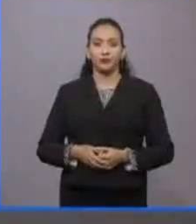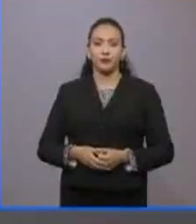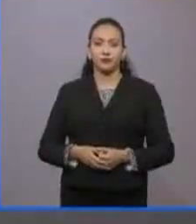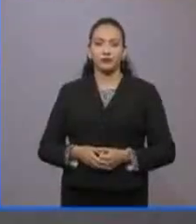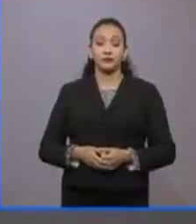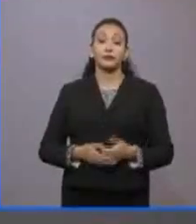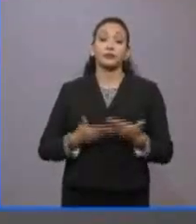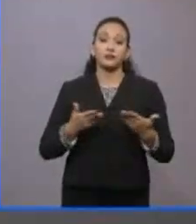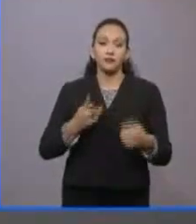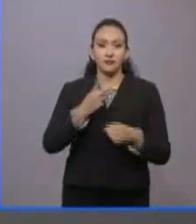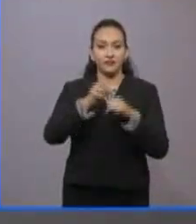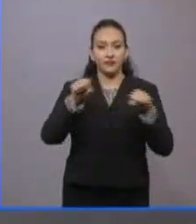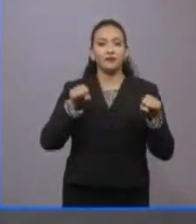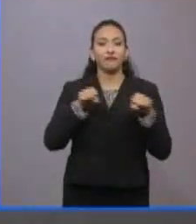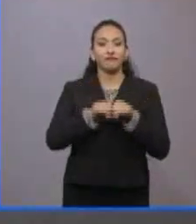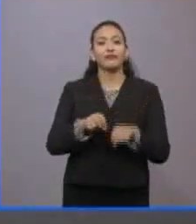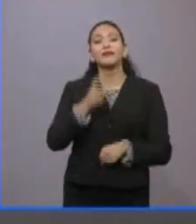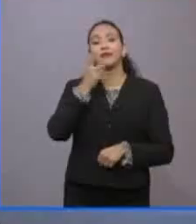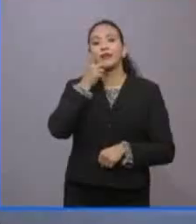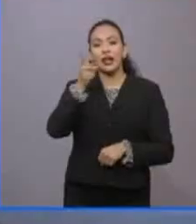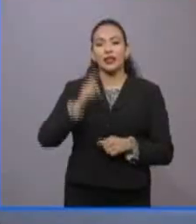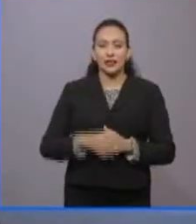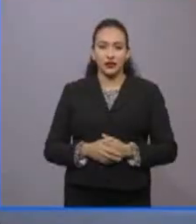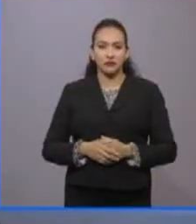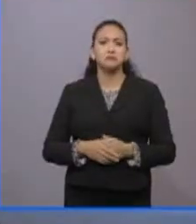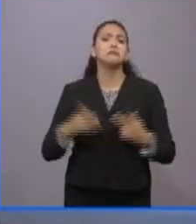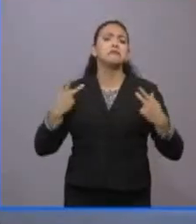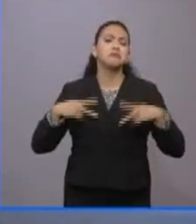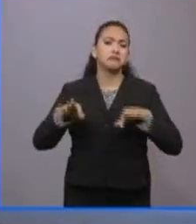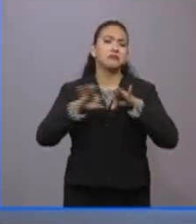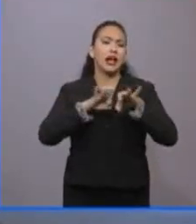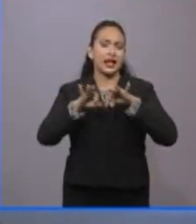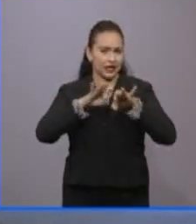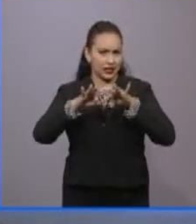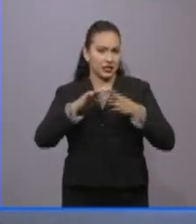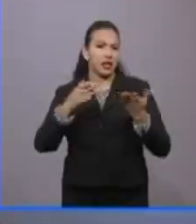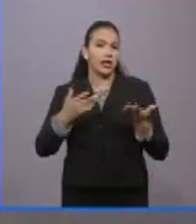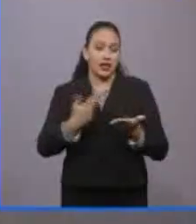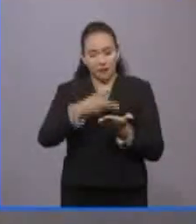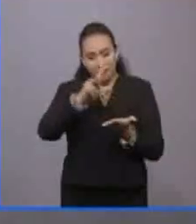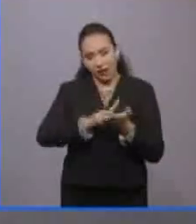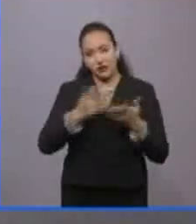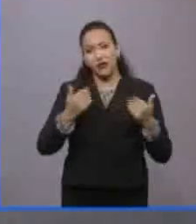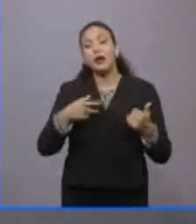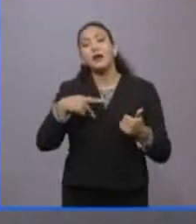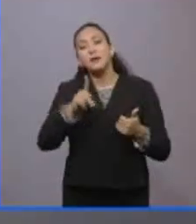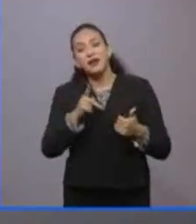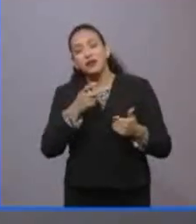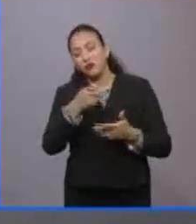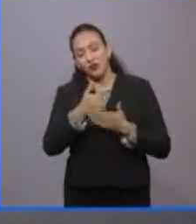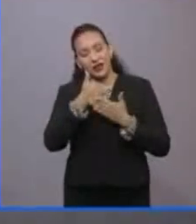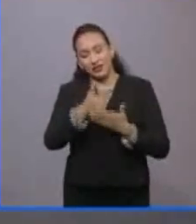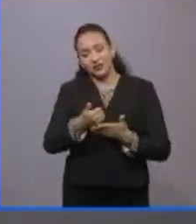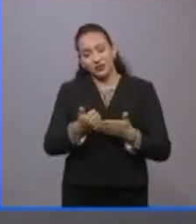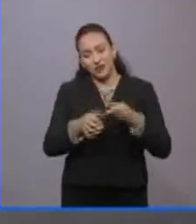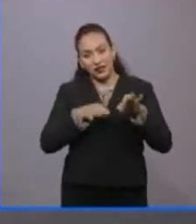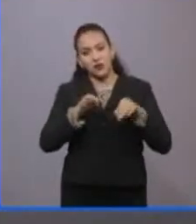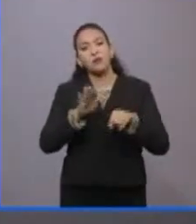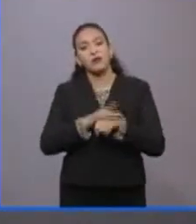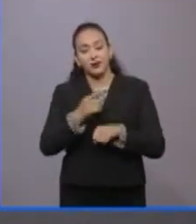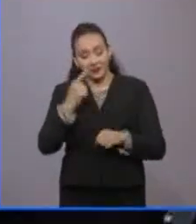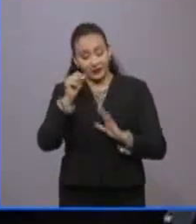En tanto, la segunda sala determinó que si bien las trabajadoras de confianza carecen de estabilidad en el empleo, lo cierto es que el